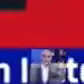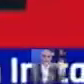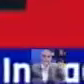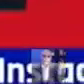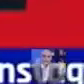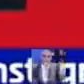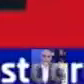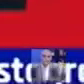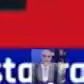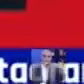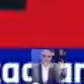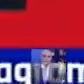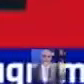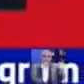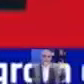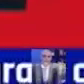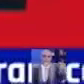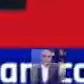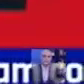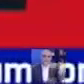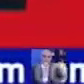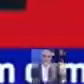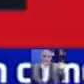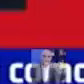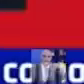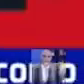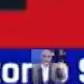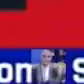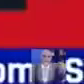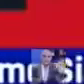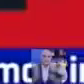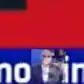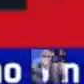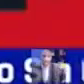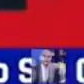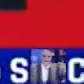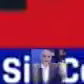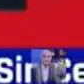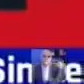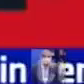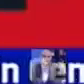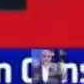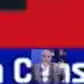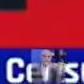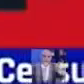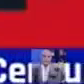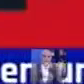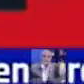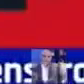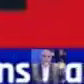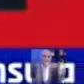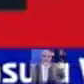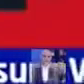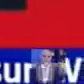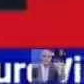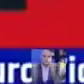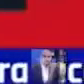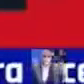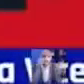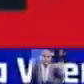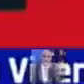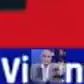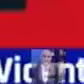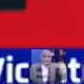mejor no ha quedado claro el tamaño de la traición de este personaje que deja la bancada de Morena para crear un